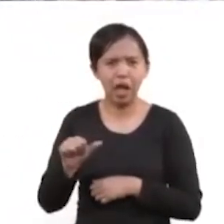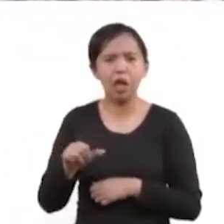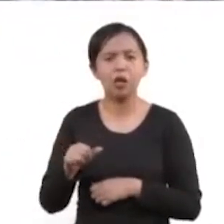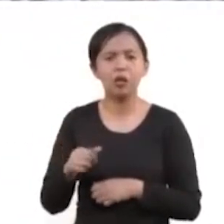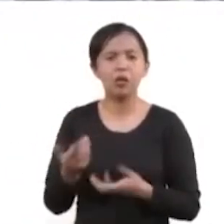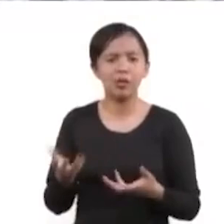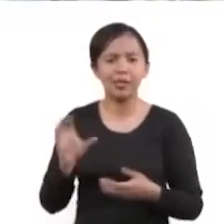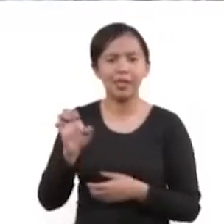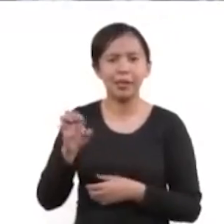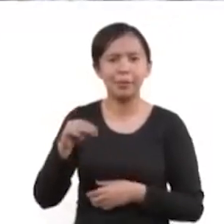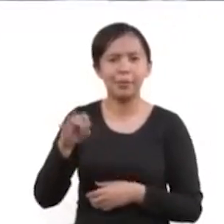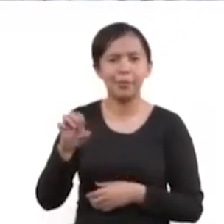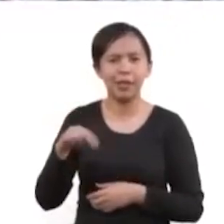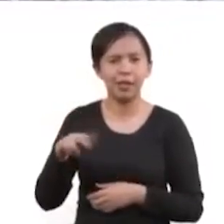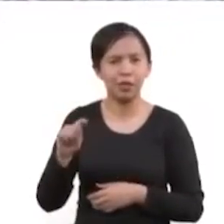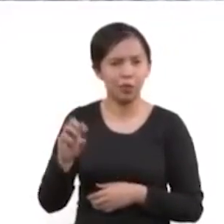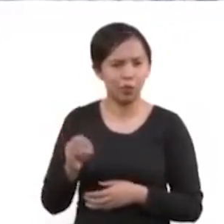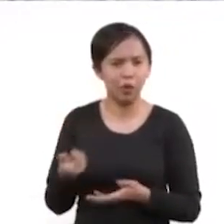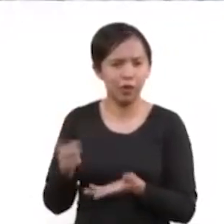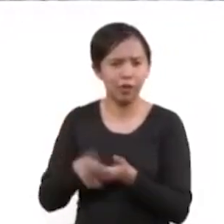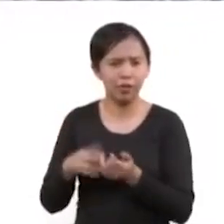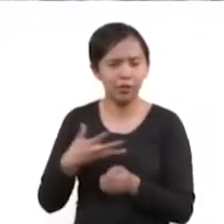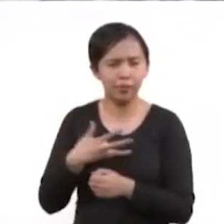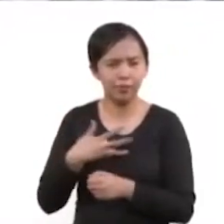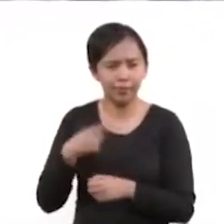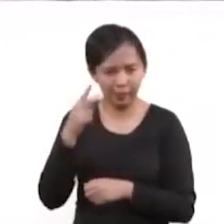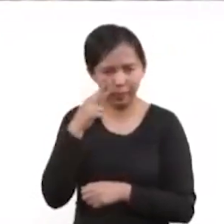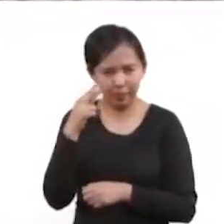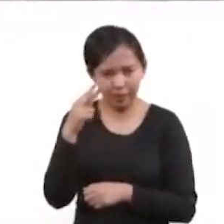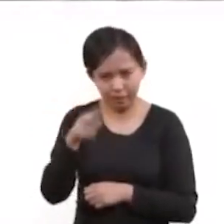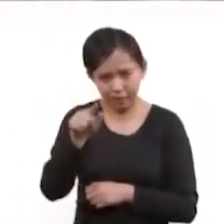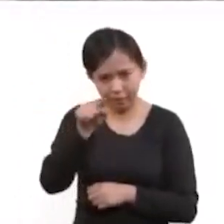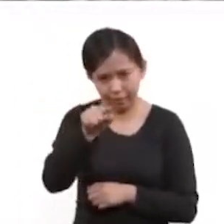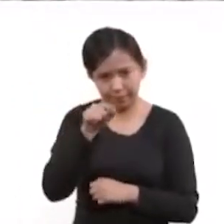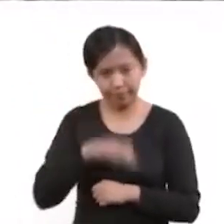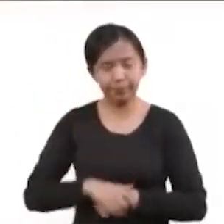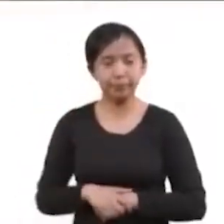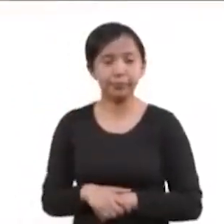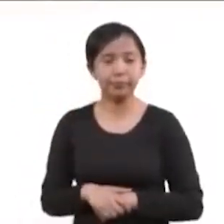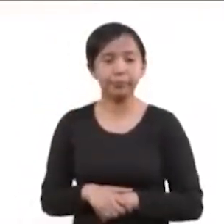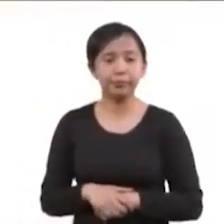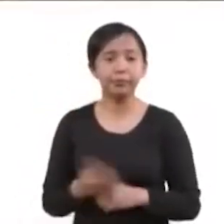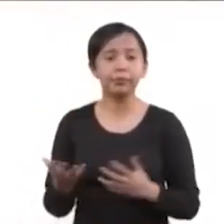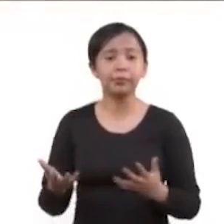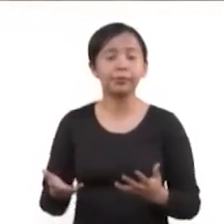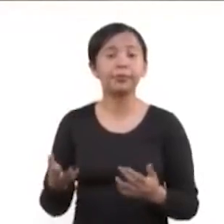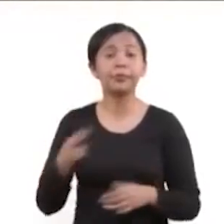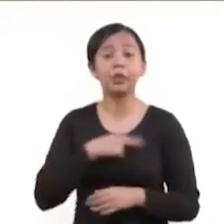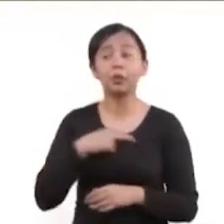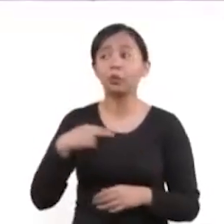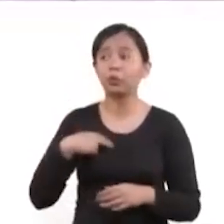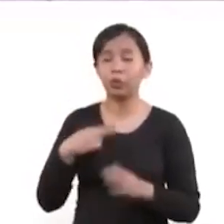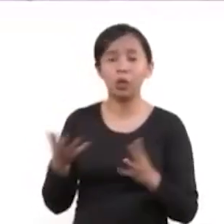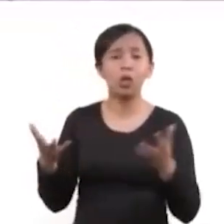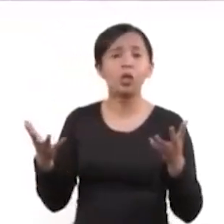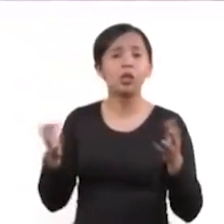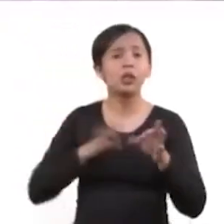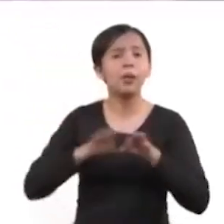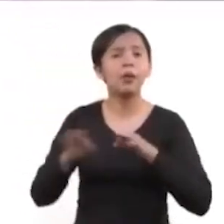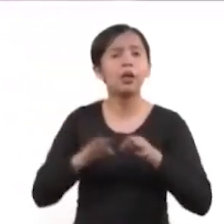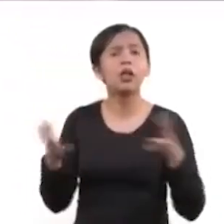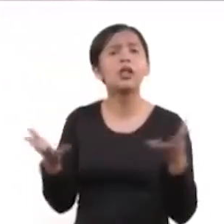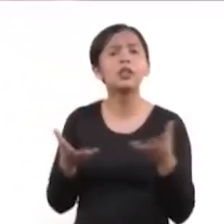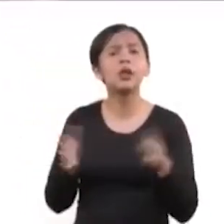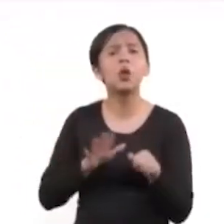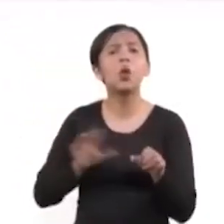Van a ser en total de 12.000 metros cúbicos. Aquí se ve el relleno fluido. Los colados los estamos haciendo en las noches para no interferir